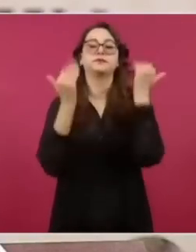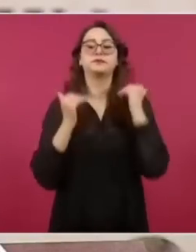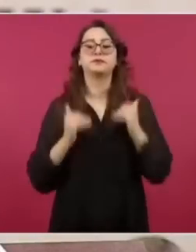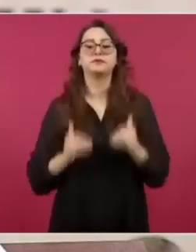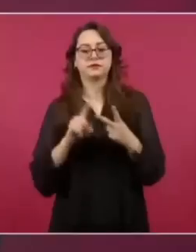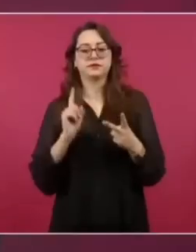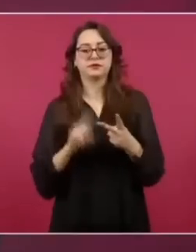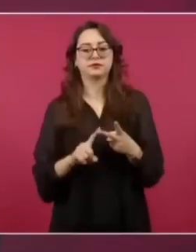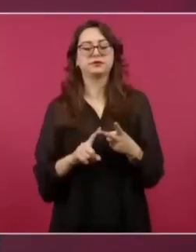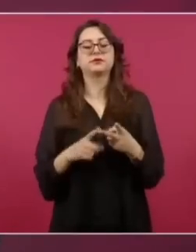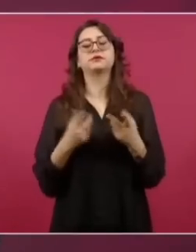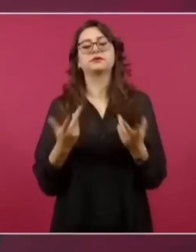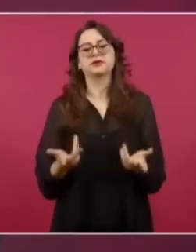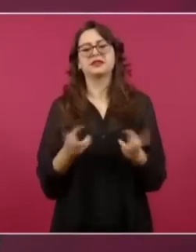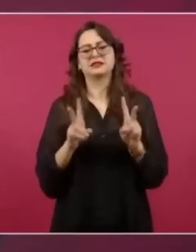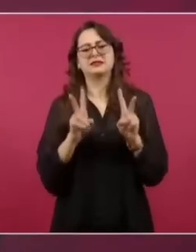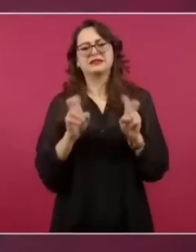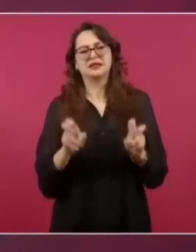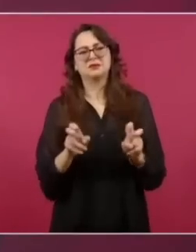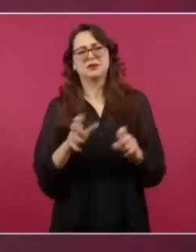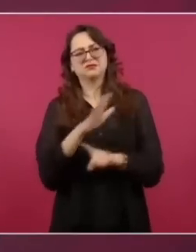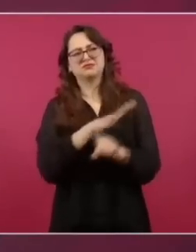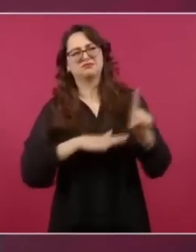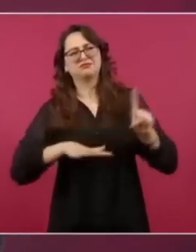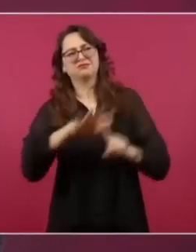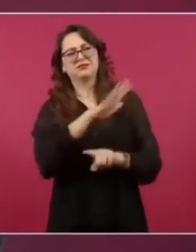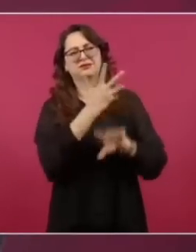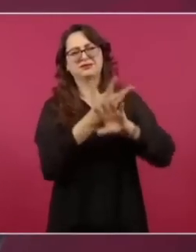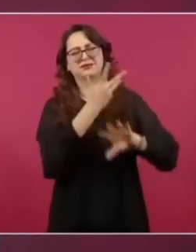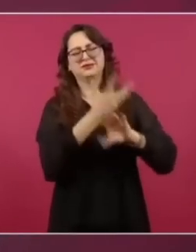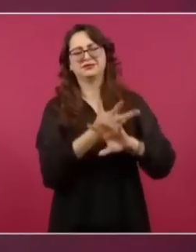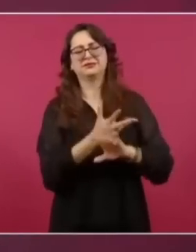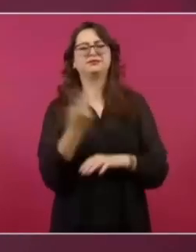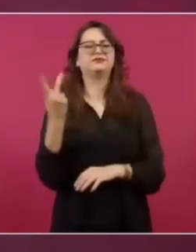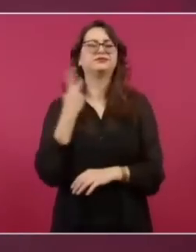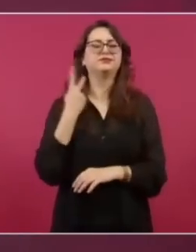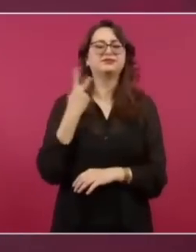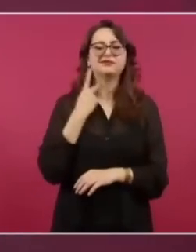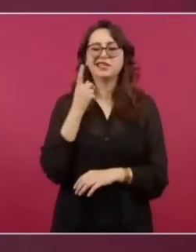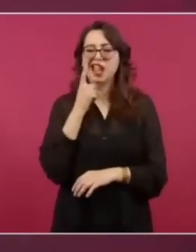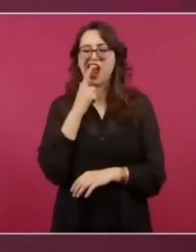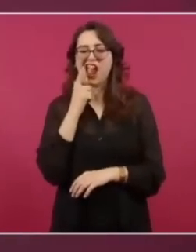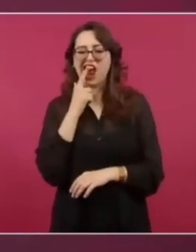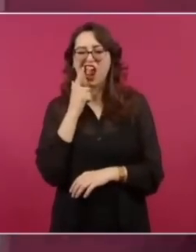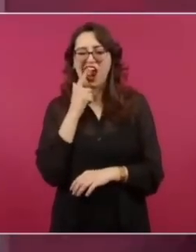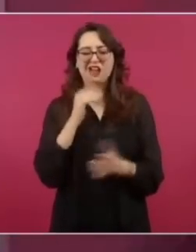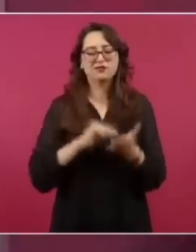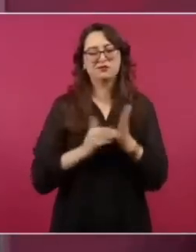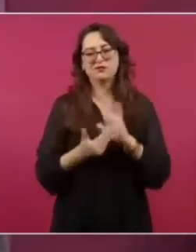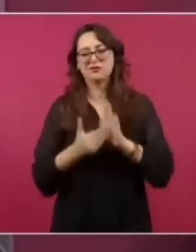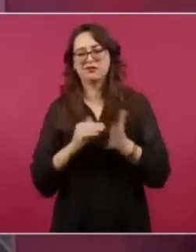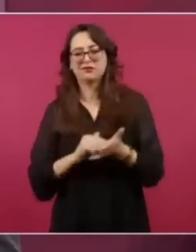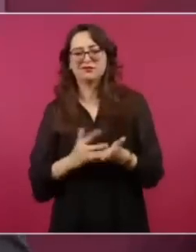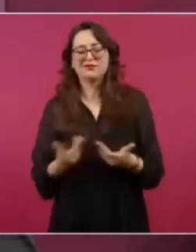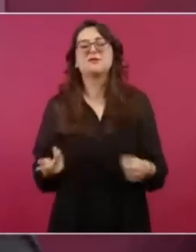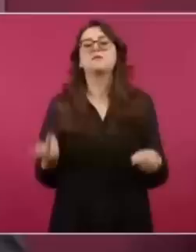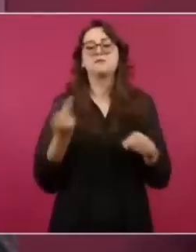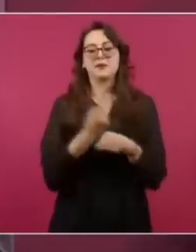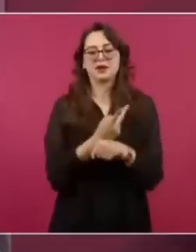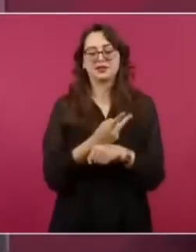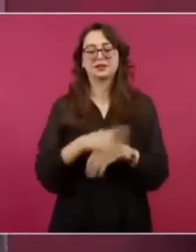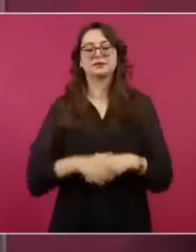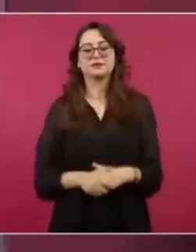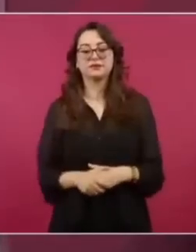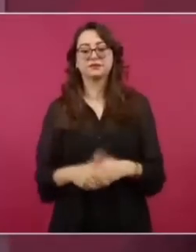la estrategia política que va de la mano con esta situación el día de ayer la cámara